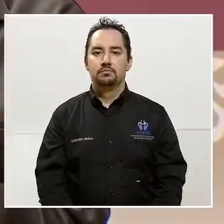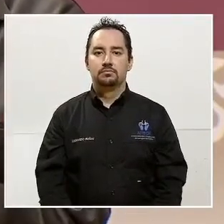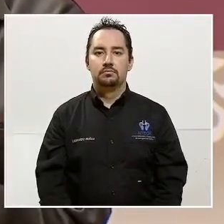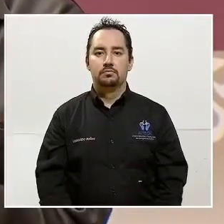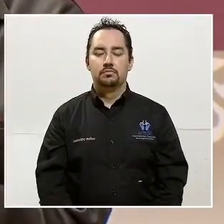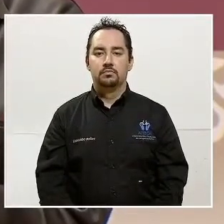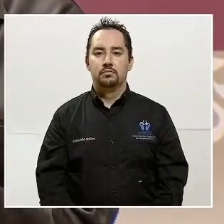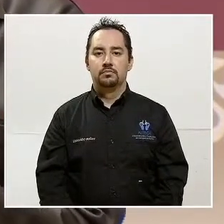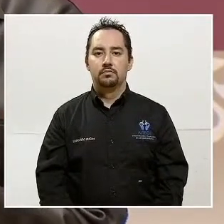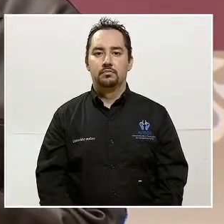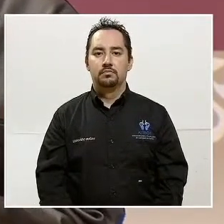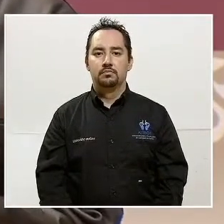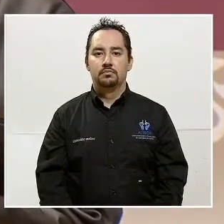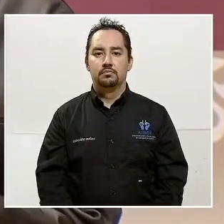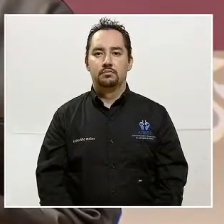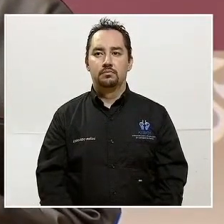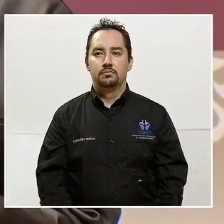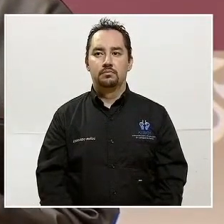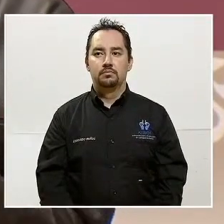después de Hidalgo